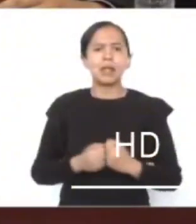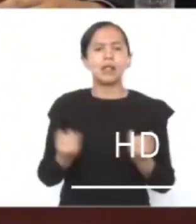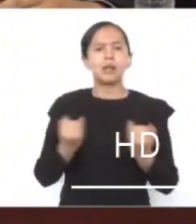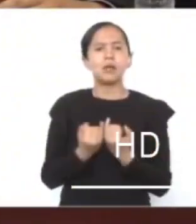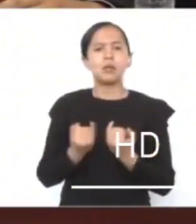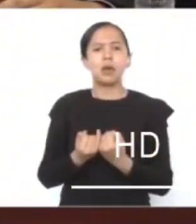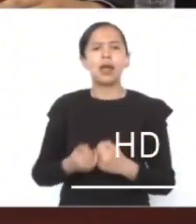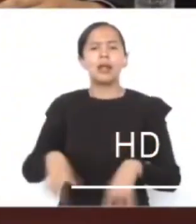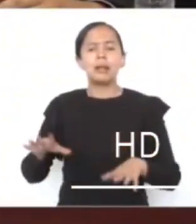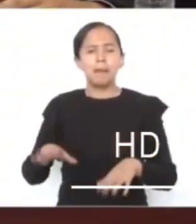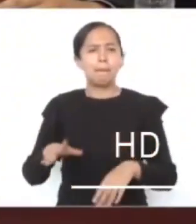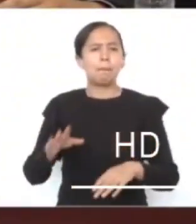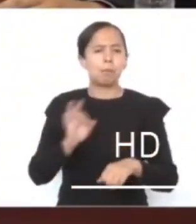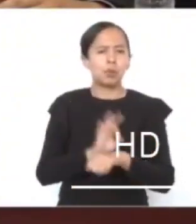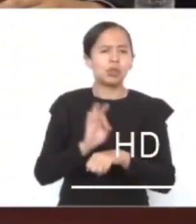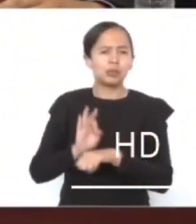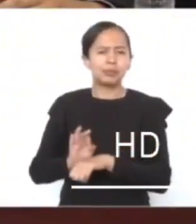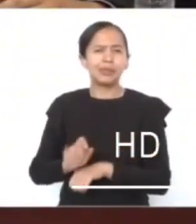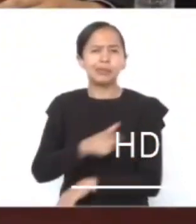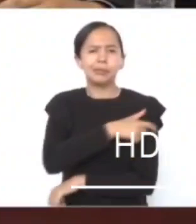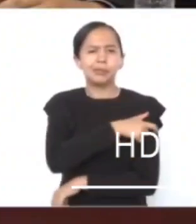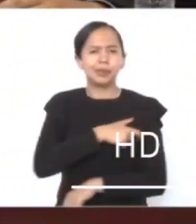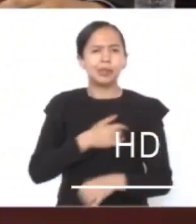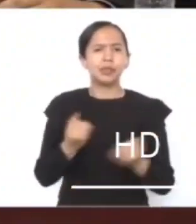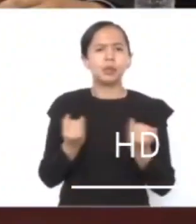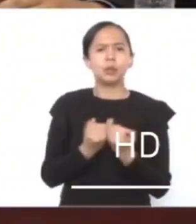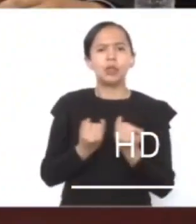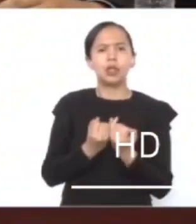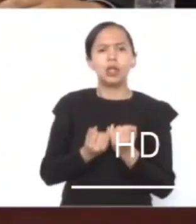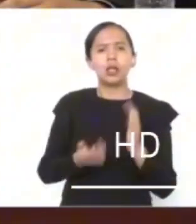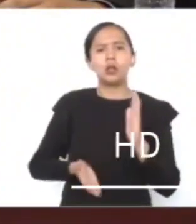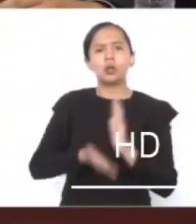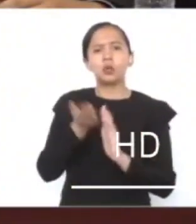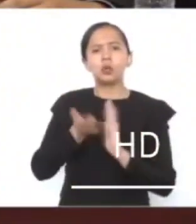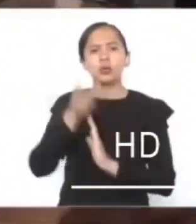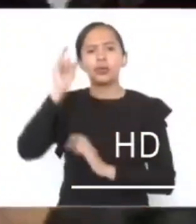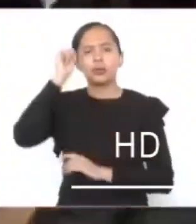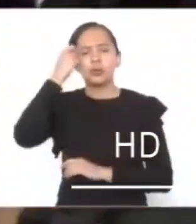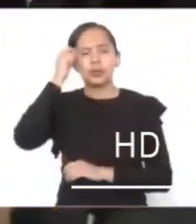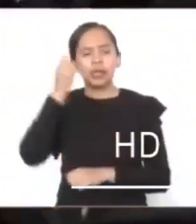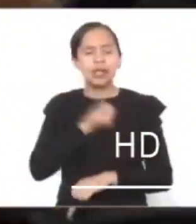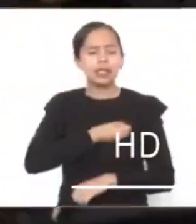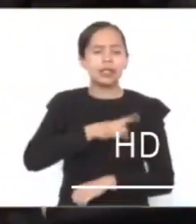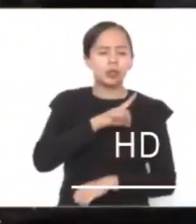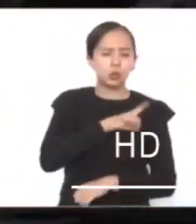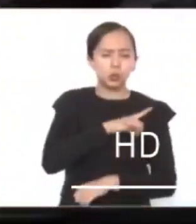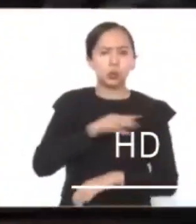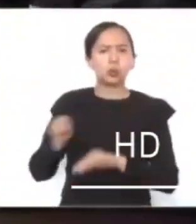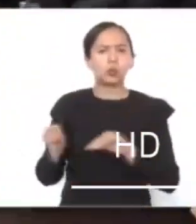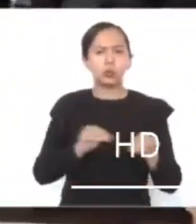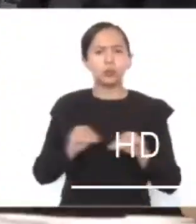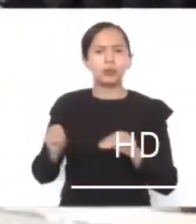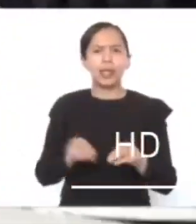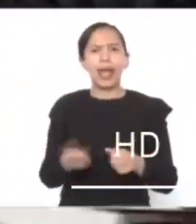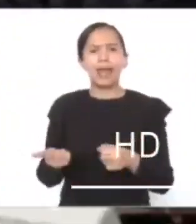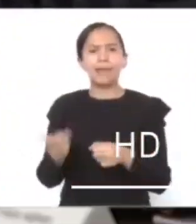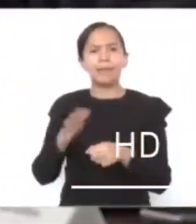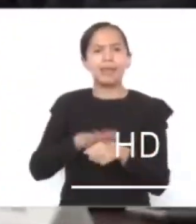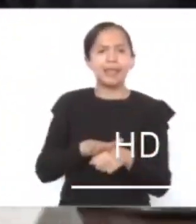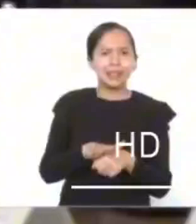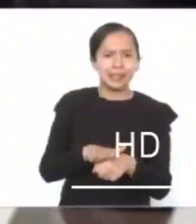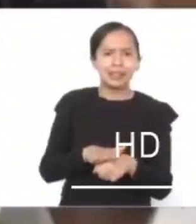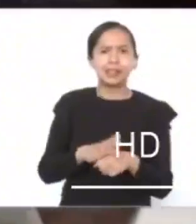y Protección Civil, de Obras y Servicios, de Salud, de Movilidad, de Administración y